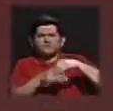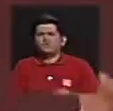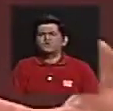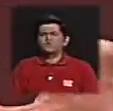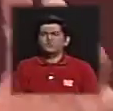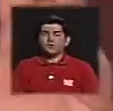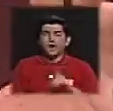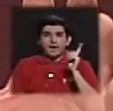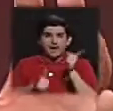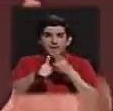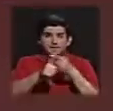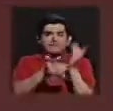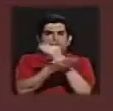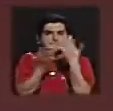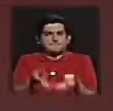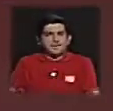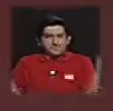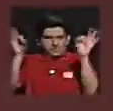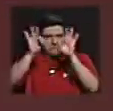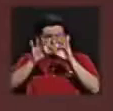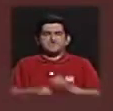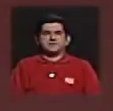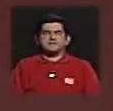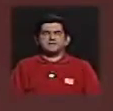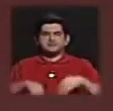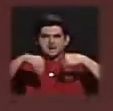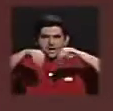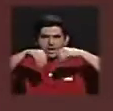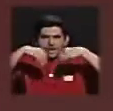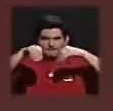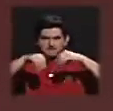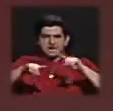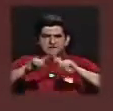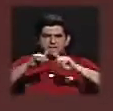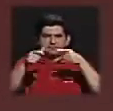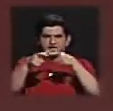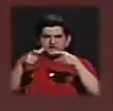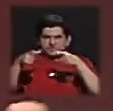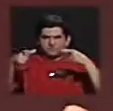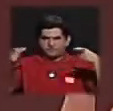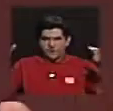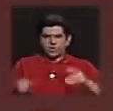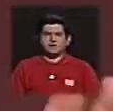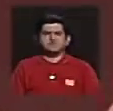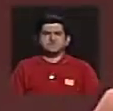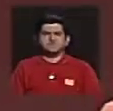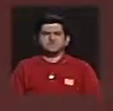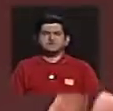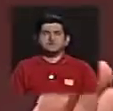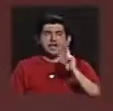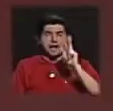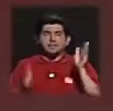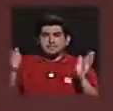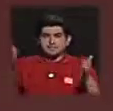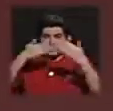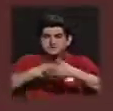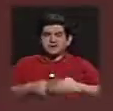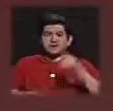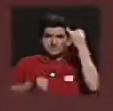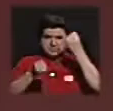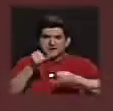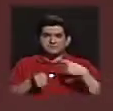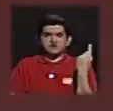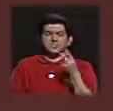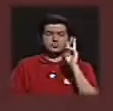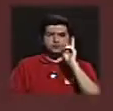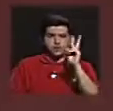un gran primer bocado, que era la subasta de las frecuencias, que al principio eran 3 paquetes, solo se subastaron